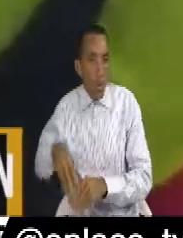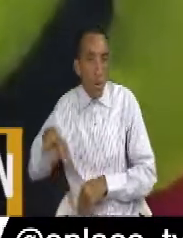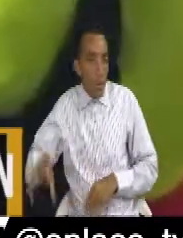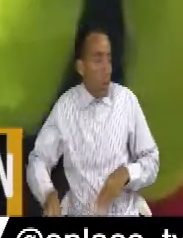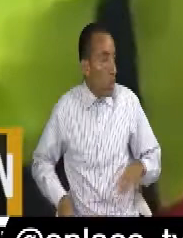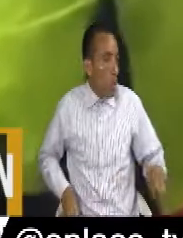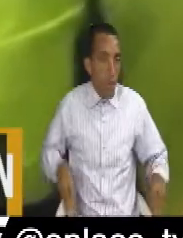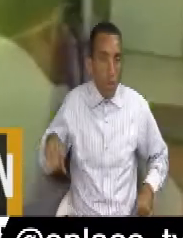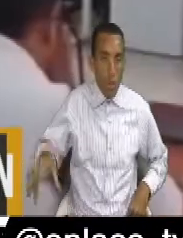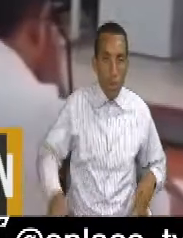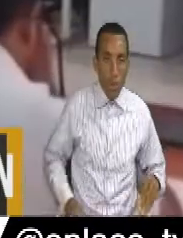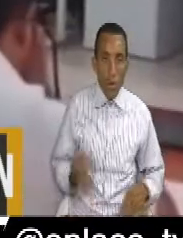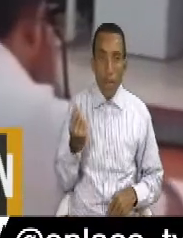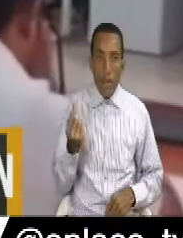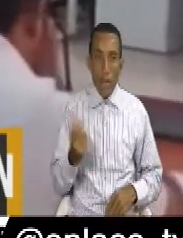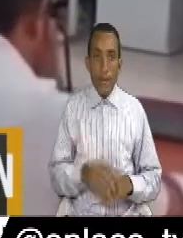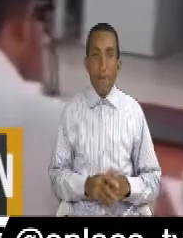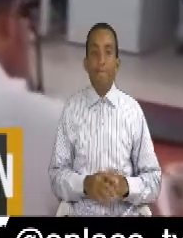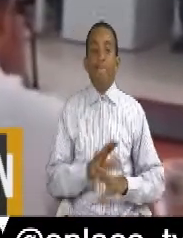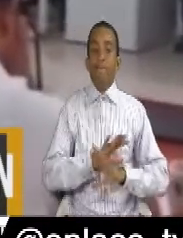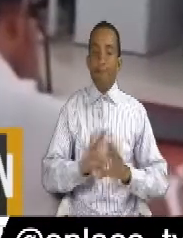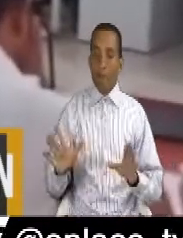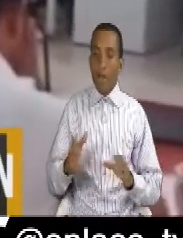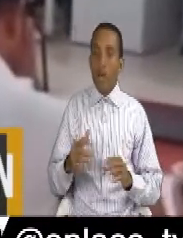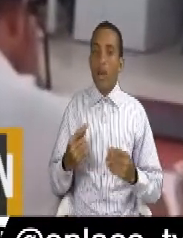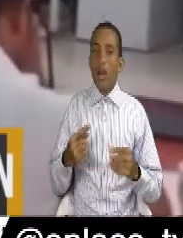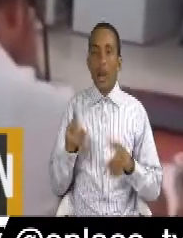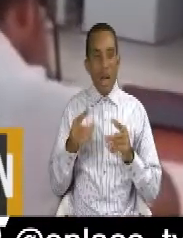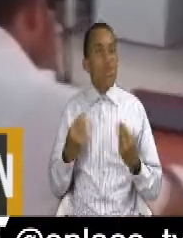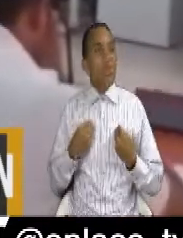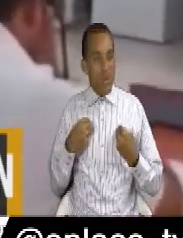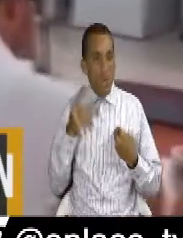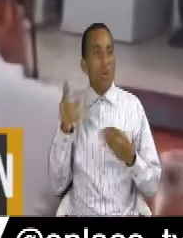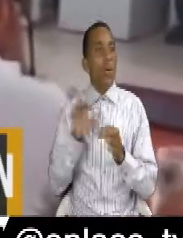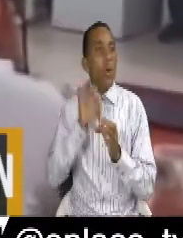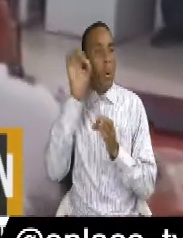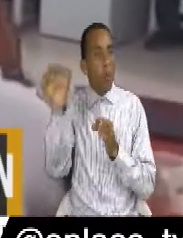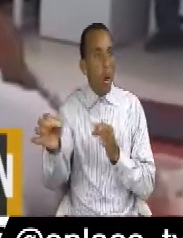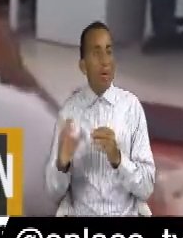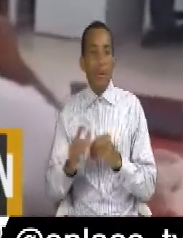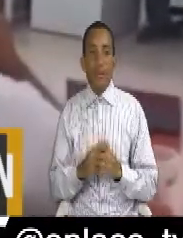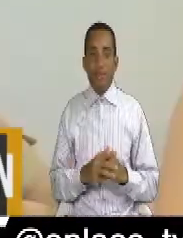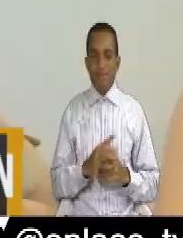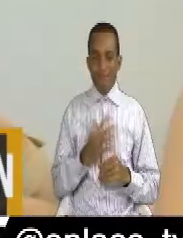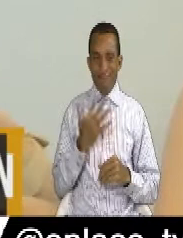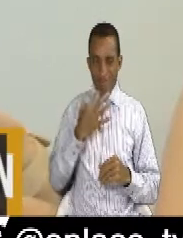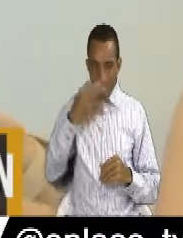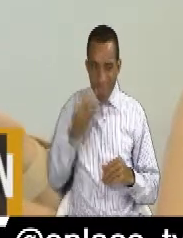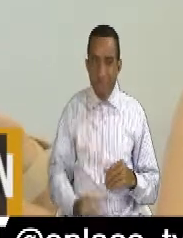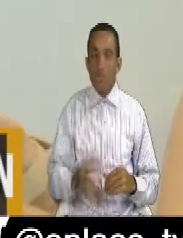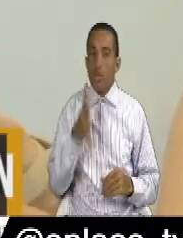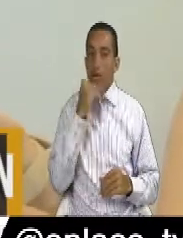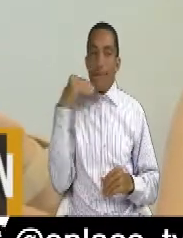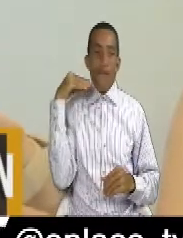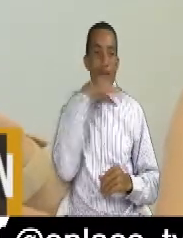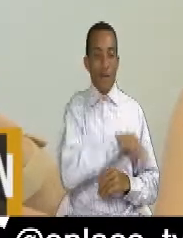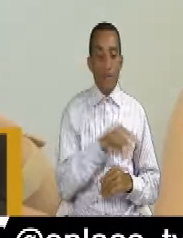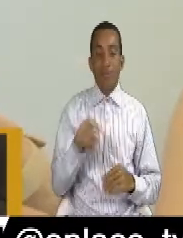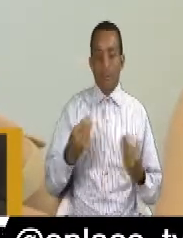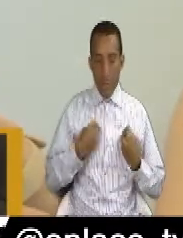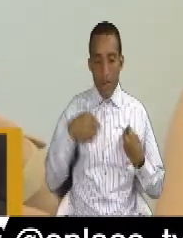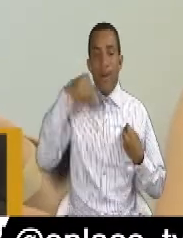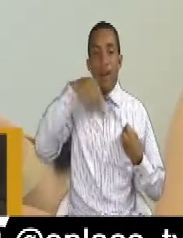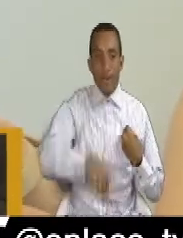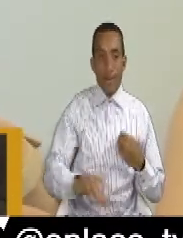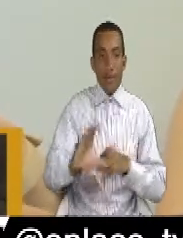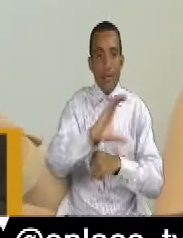para concejales que residían en el área rural, y mediante la investigación se comprobó que efectivamente